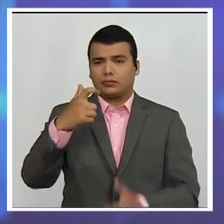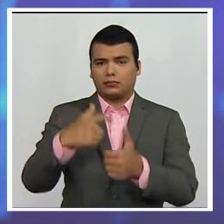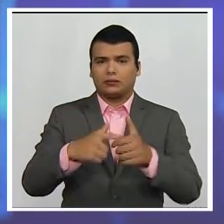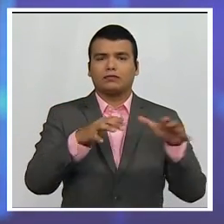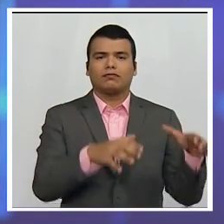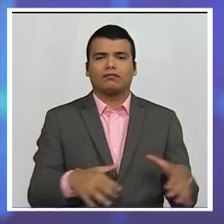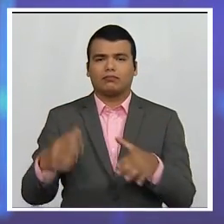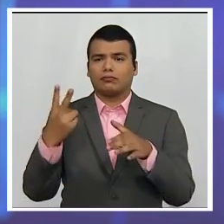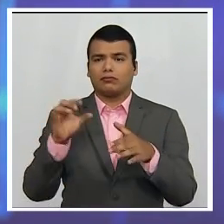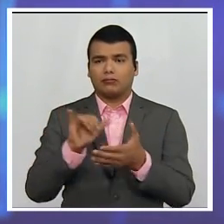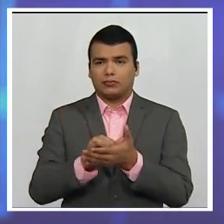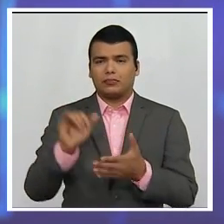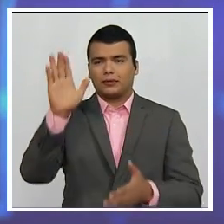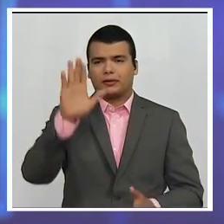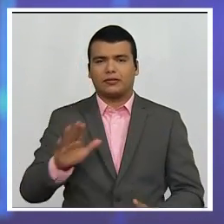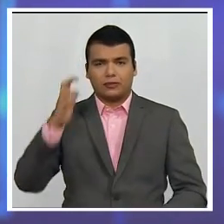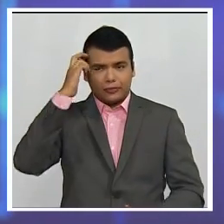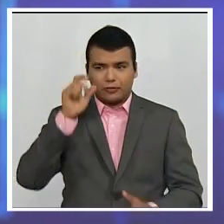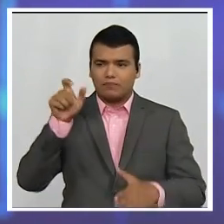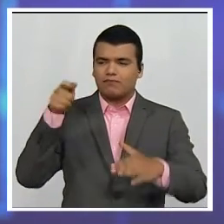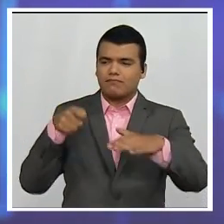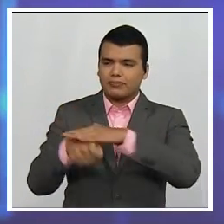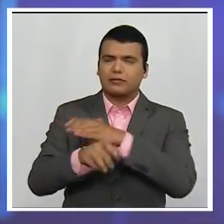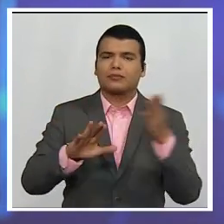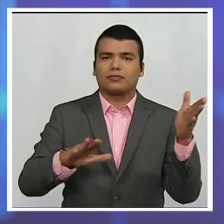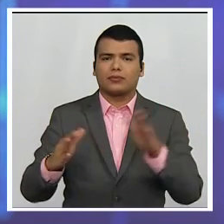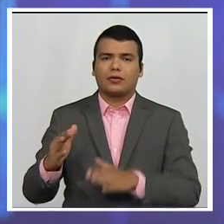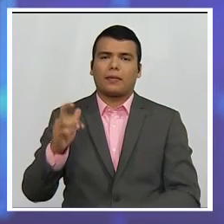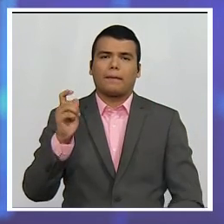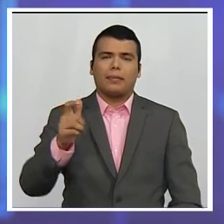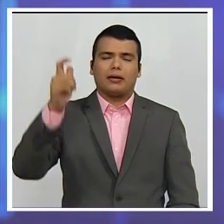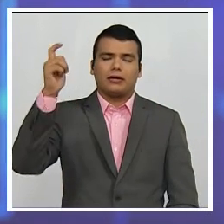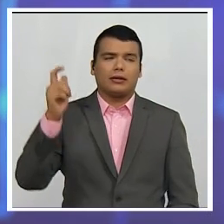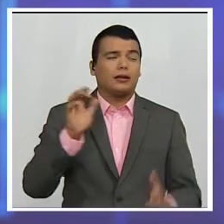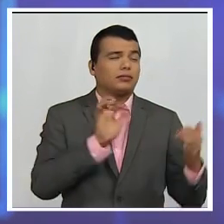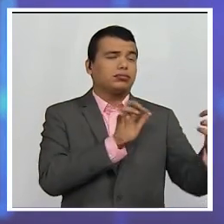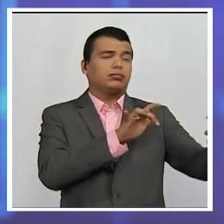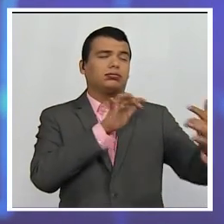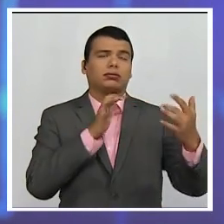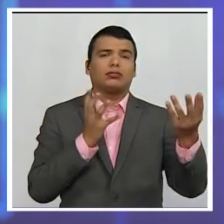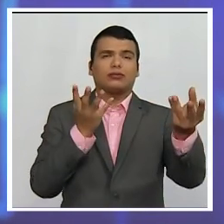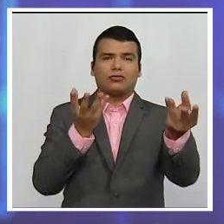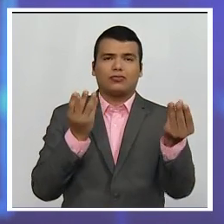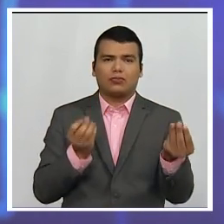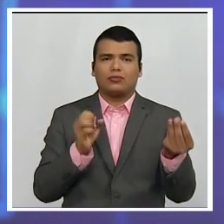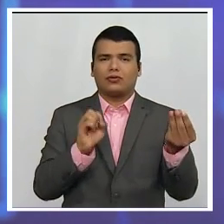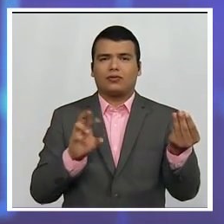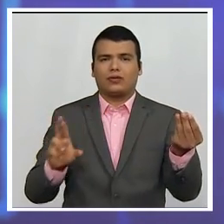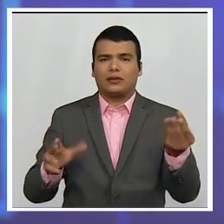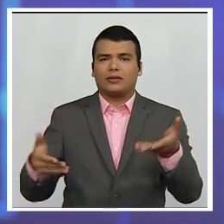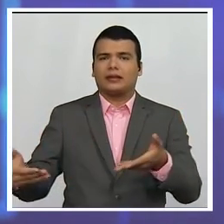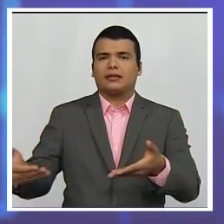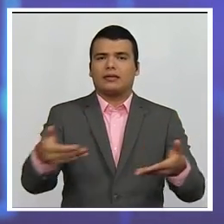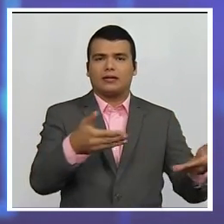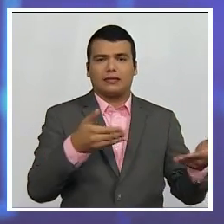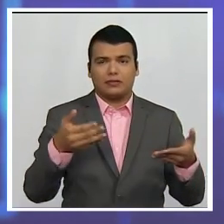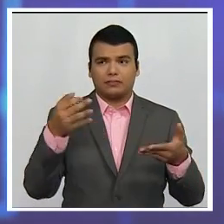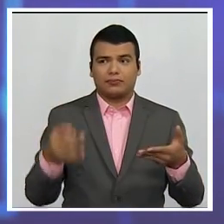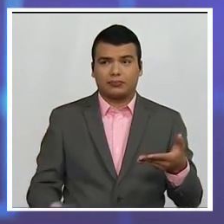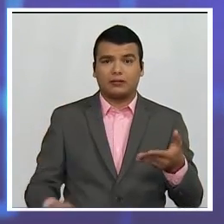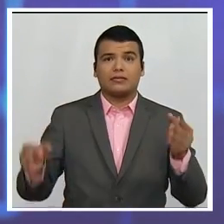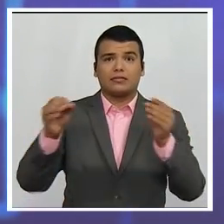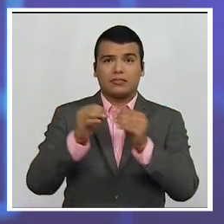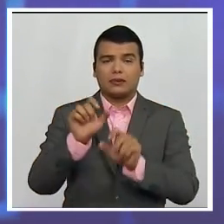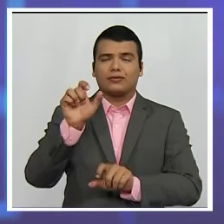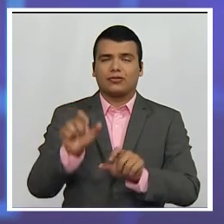sub-20 de este departamento el jugador fue impactado por una bala en un tiroteo entre bandas del oriente de esta ciudad en este hecho fueron